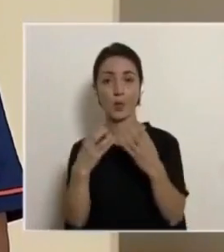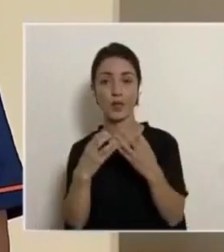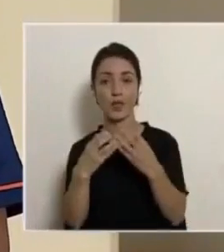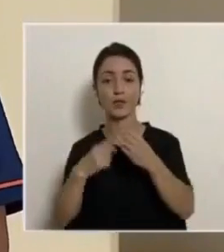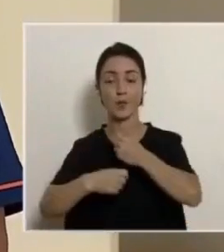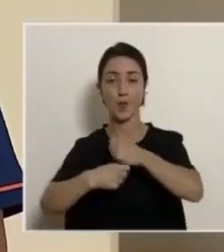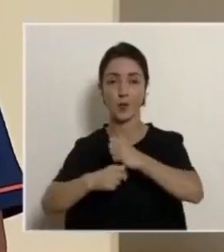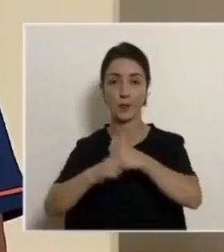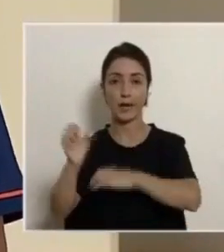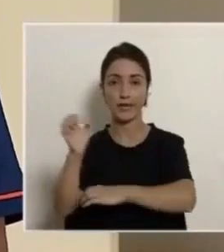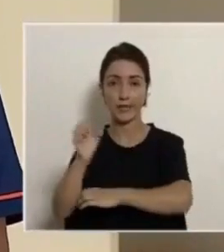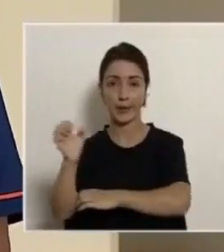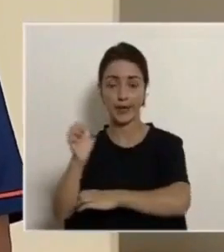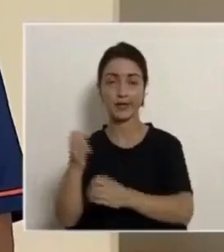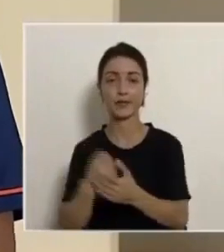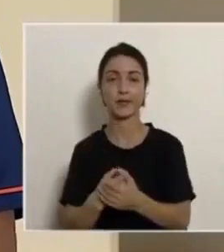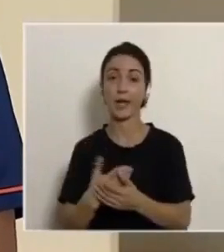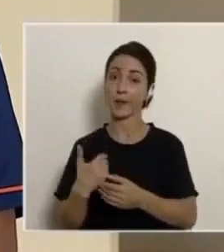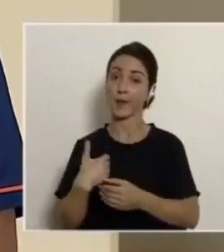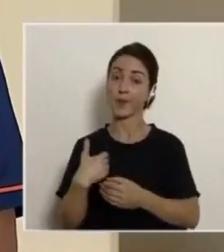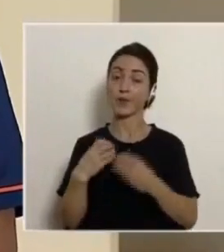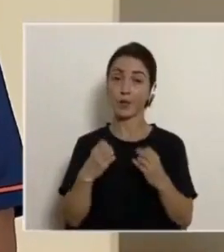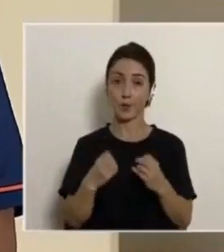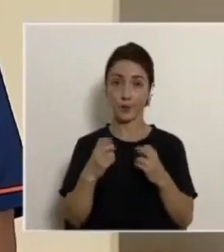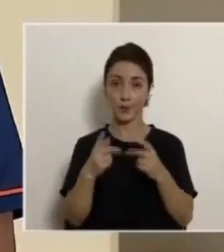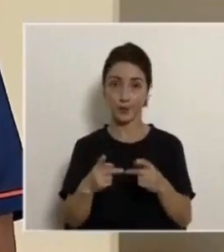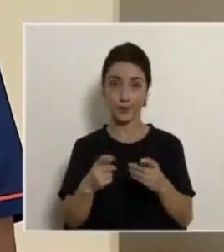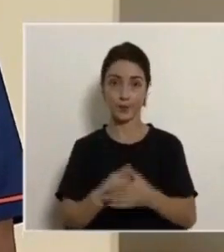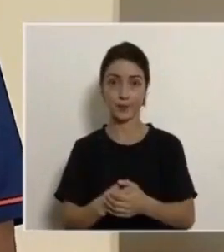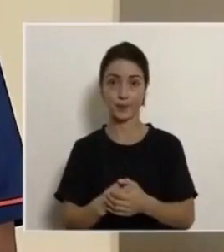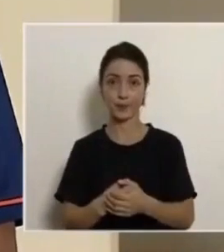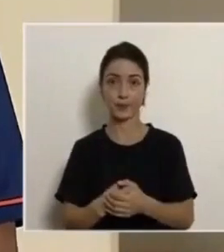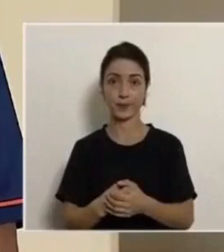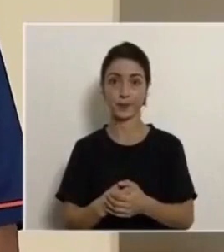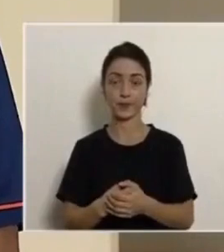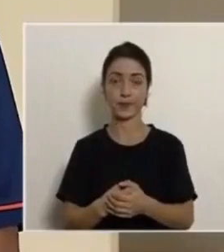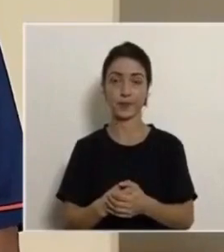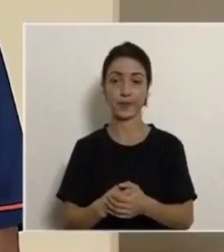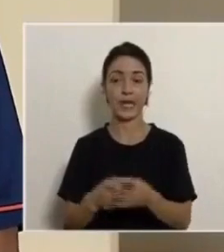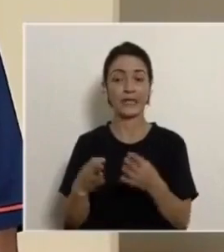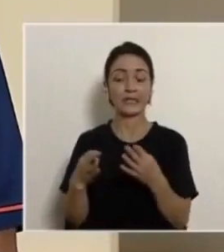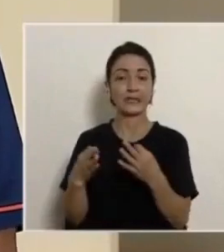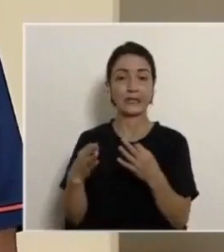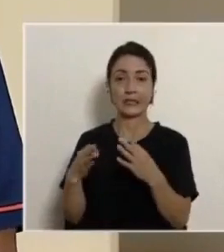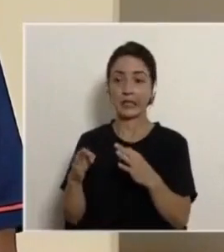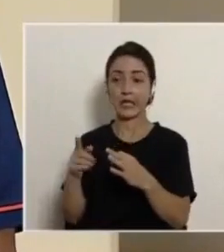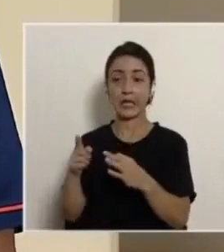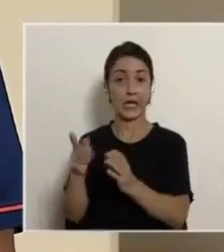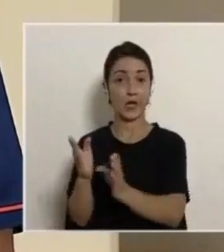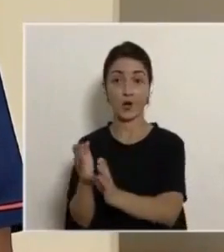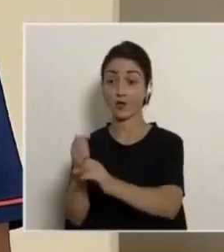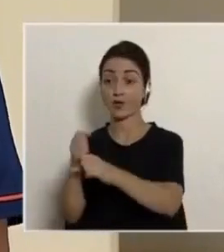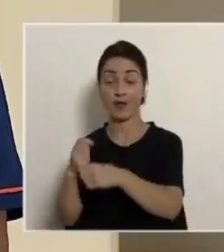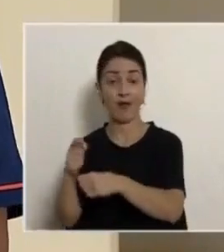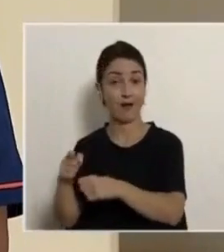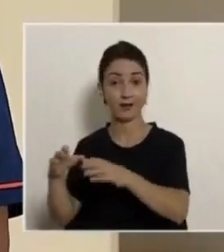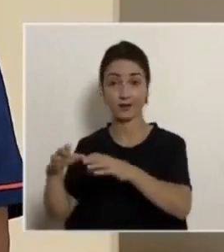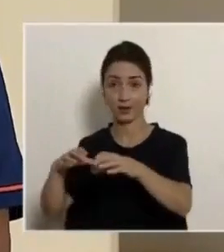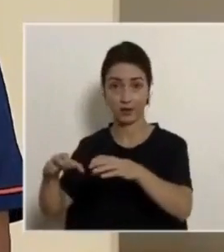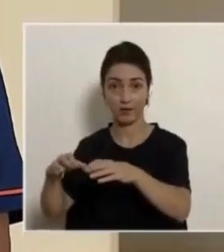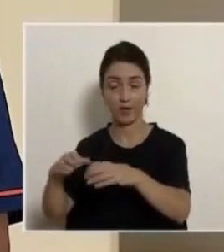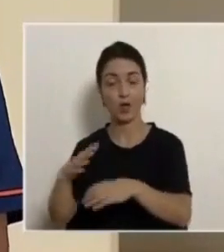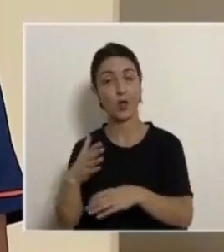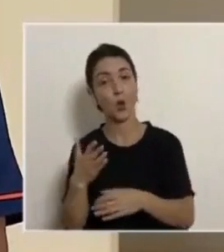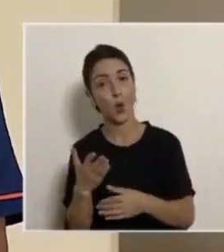emergencia, hemos tenido la oportunidad o de tratar de que no se desarrolle o se realice la actividad,